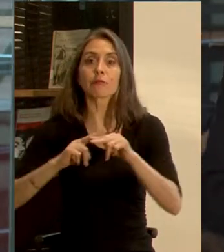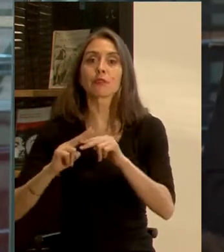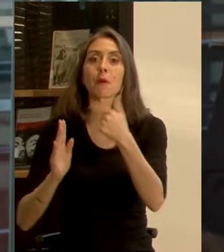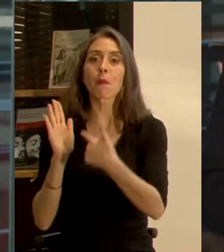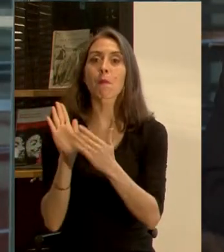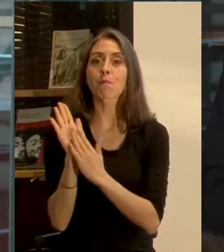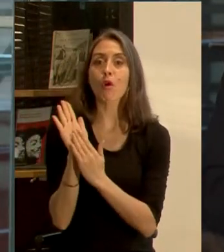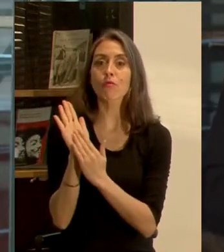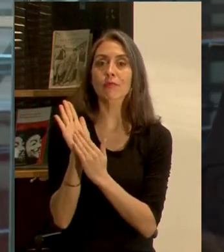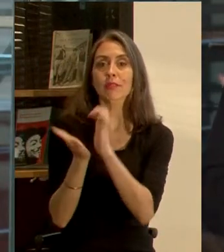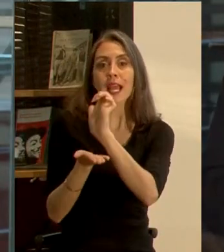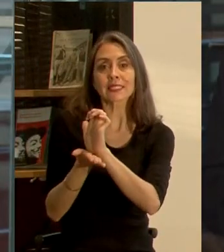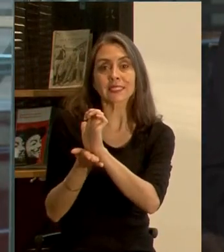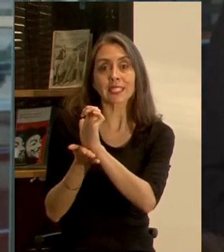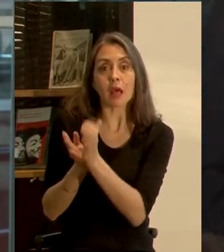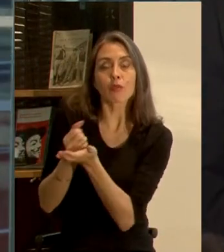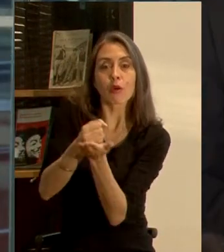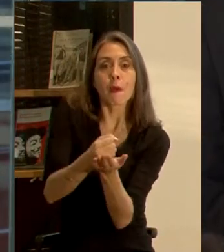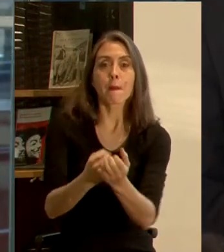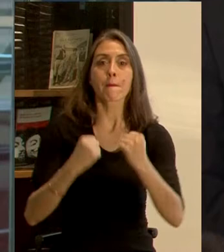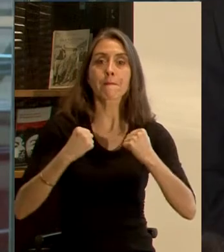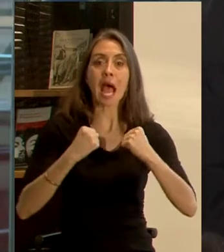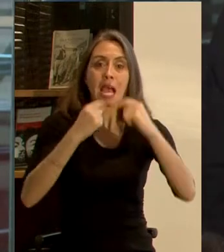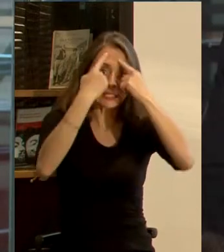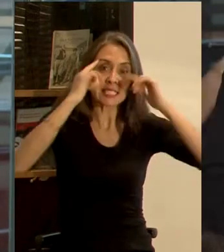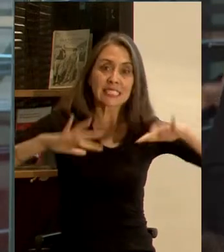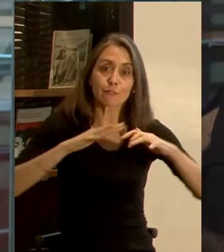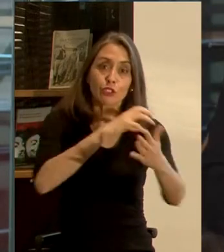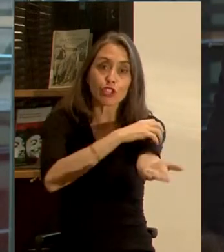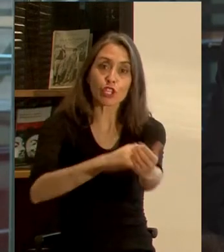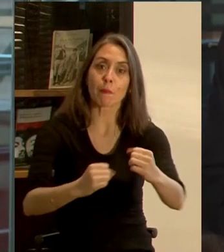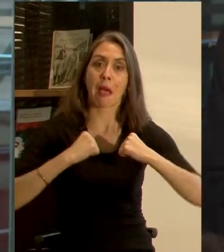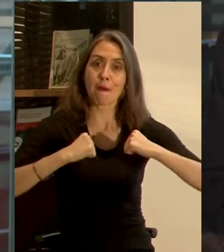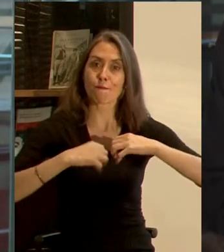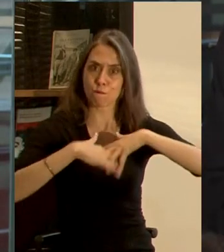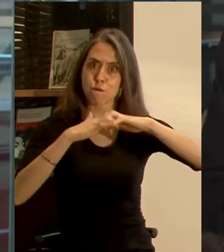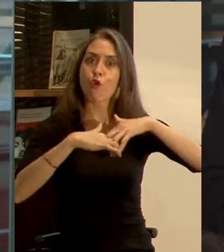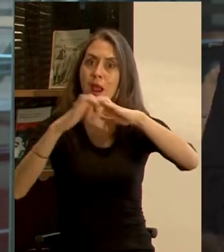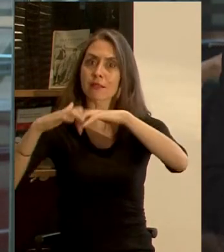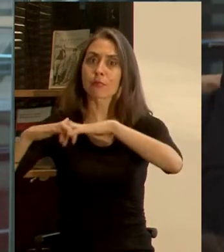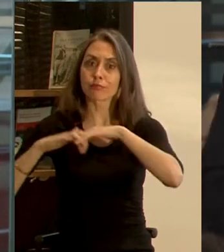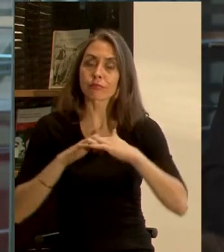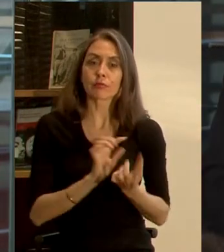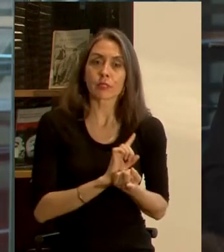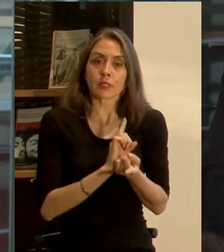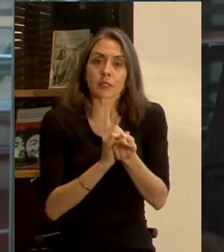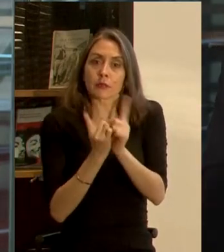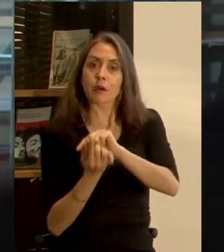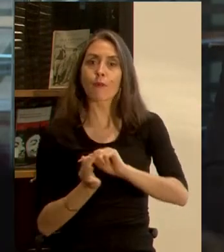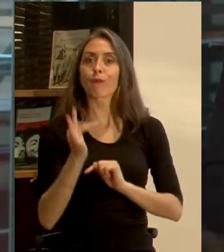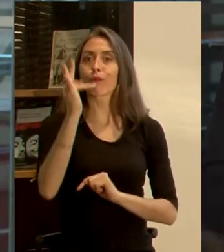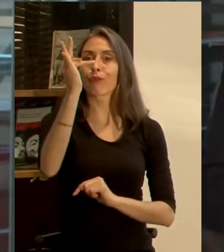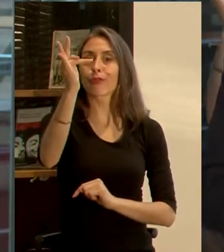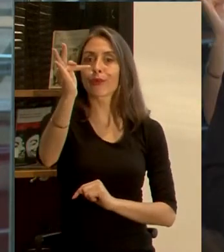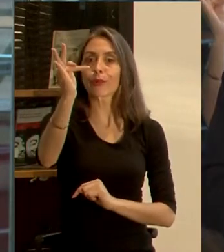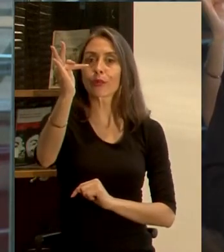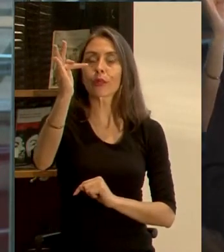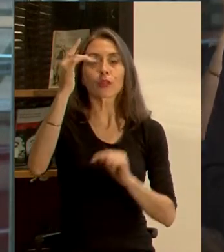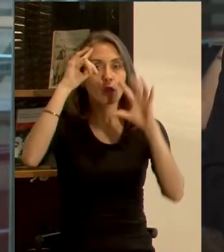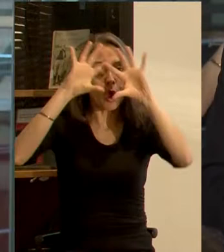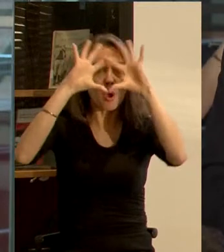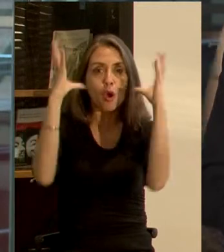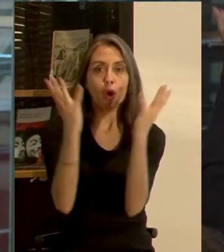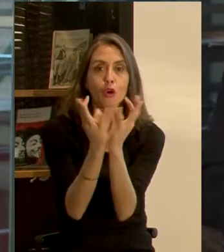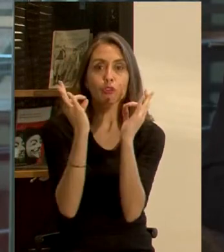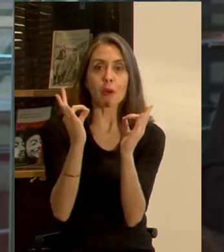al respecto, que ayude a potenciar estos esfuerzos regionales, de tal manera de transitar al futuro desde una visión integral